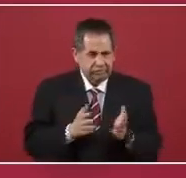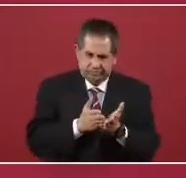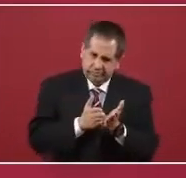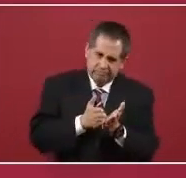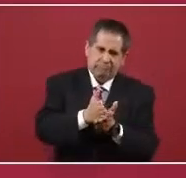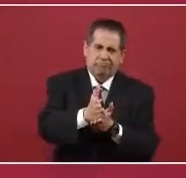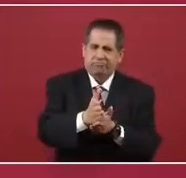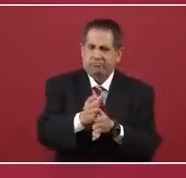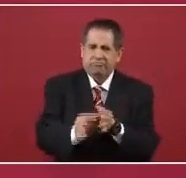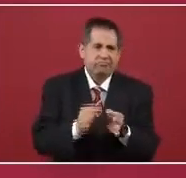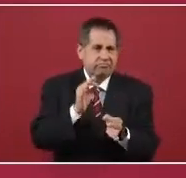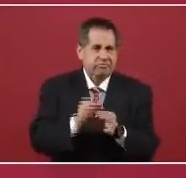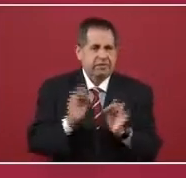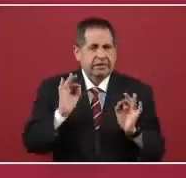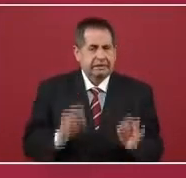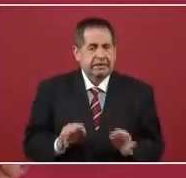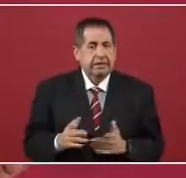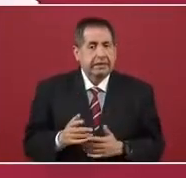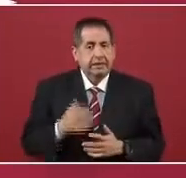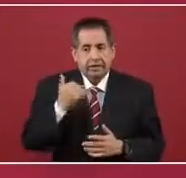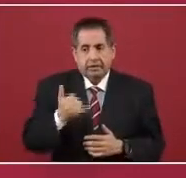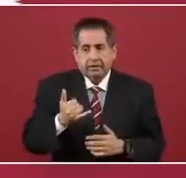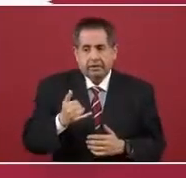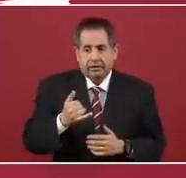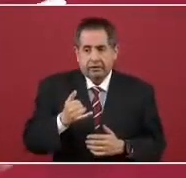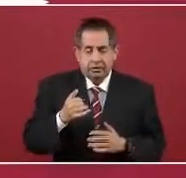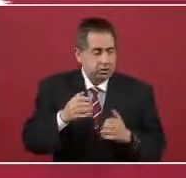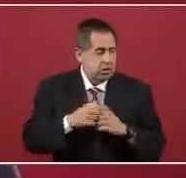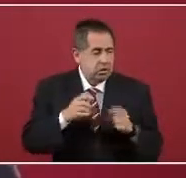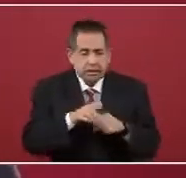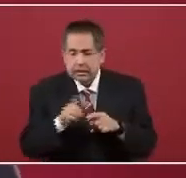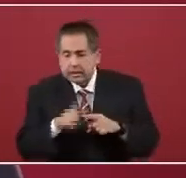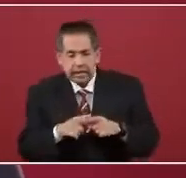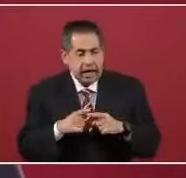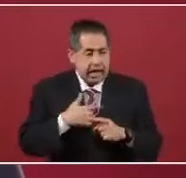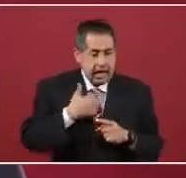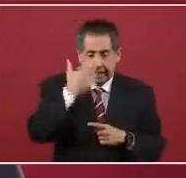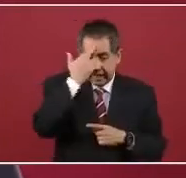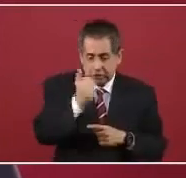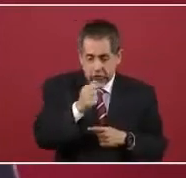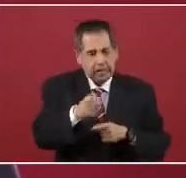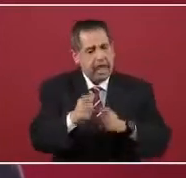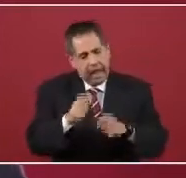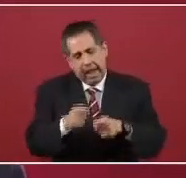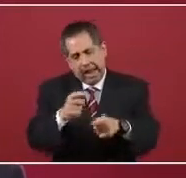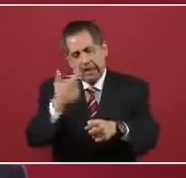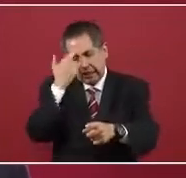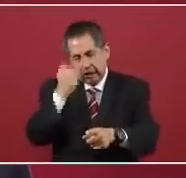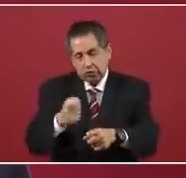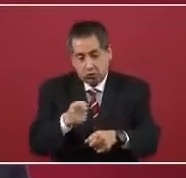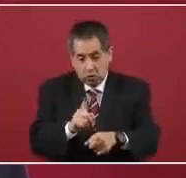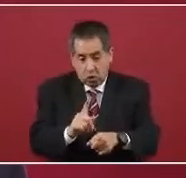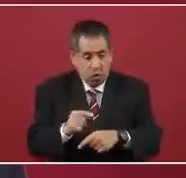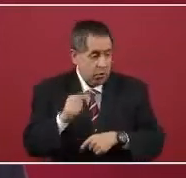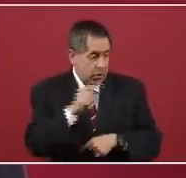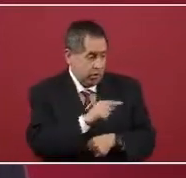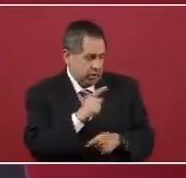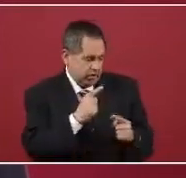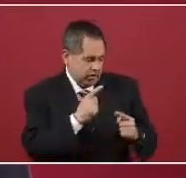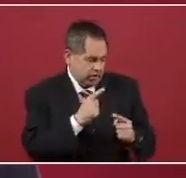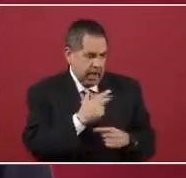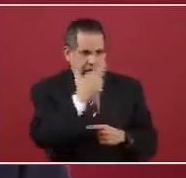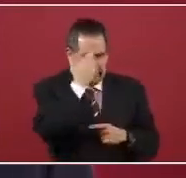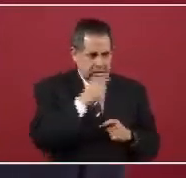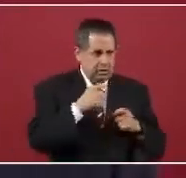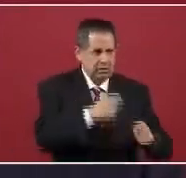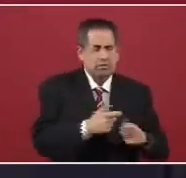rectos y dar la razón a quien la tiene. ¿Qué